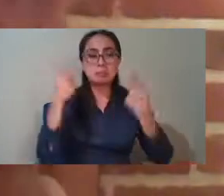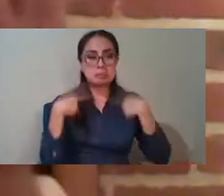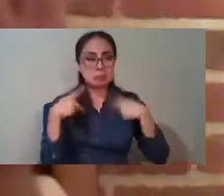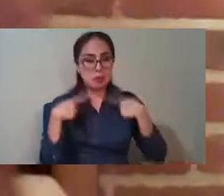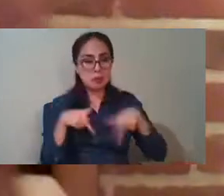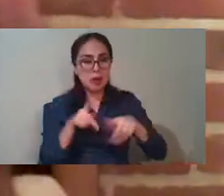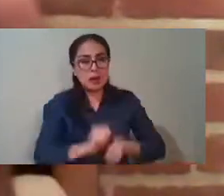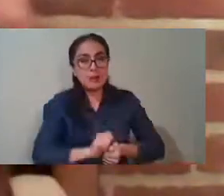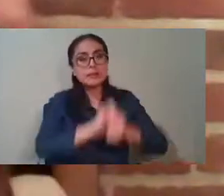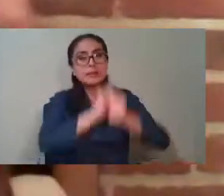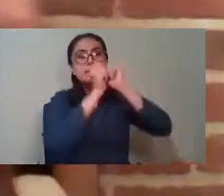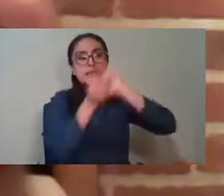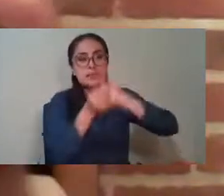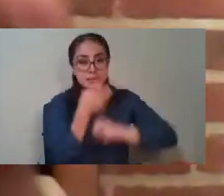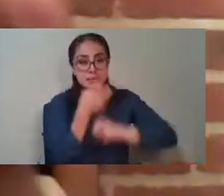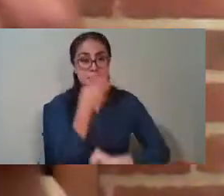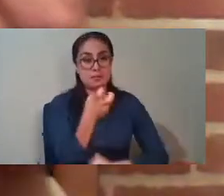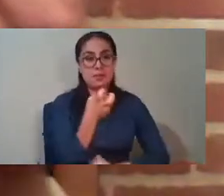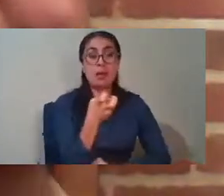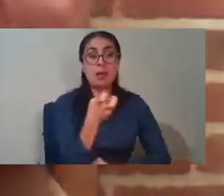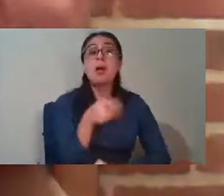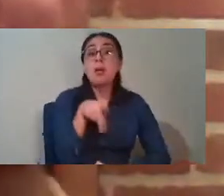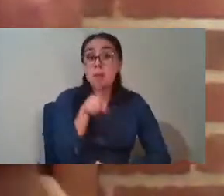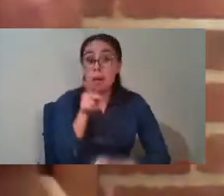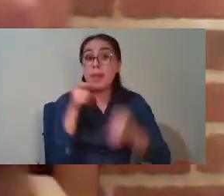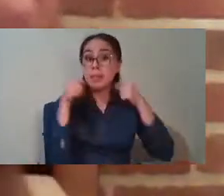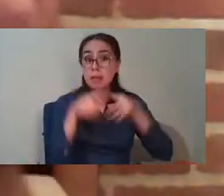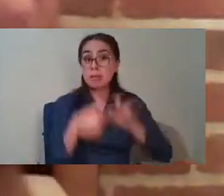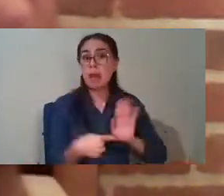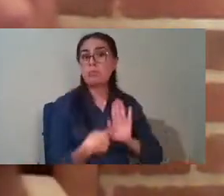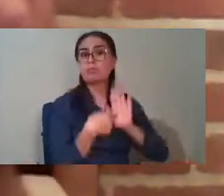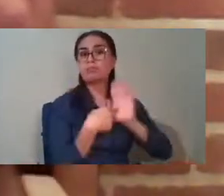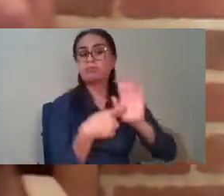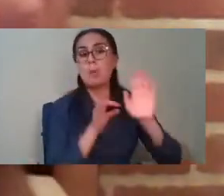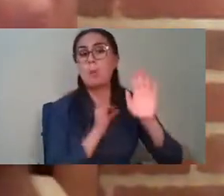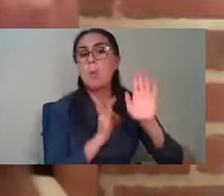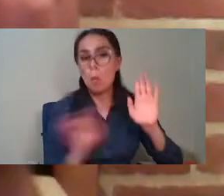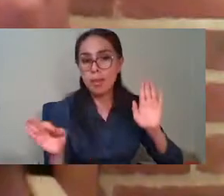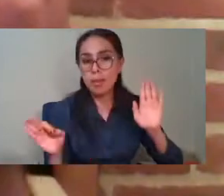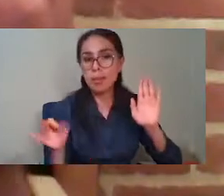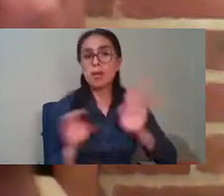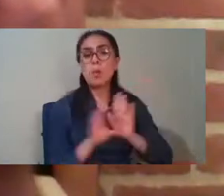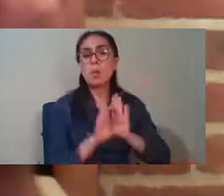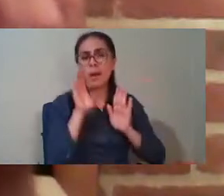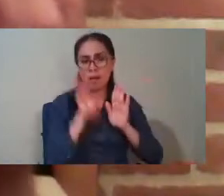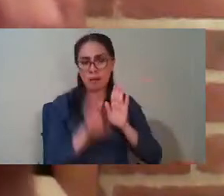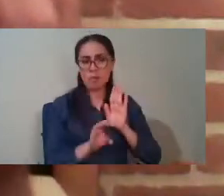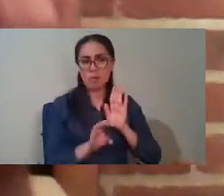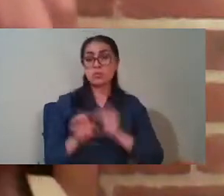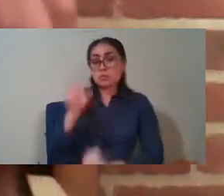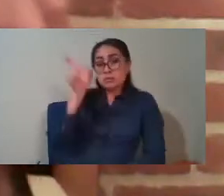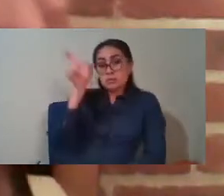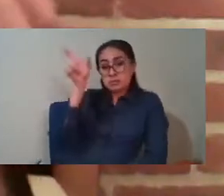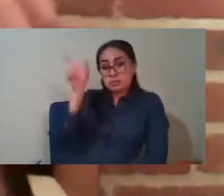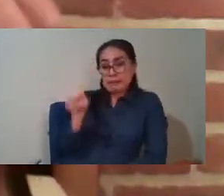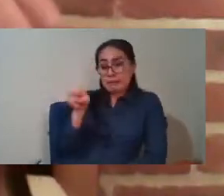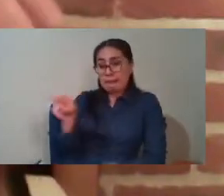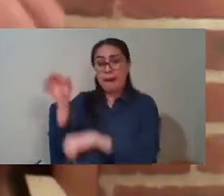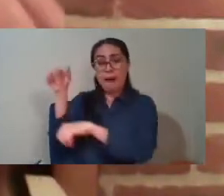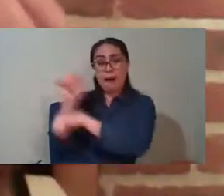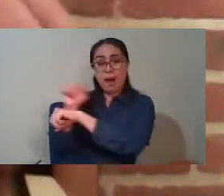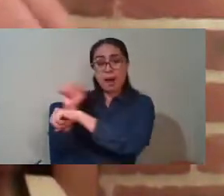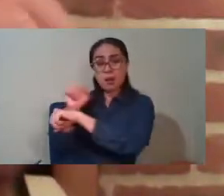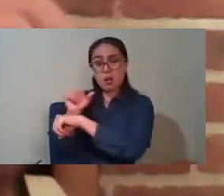otro, pero que además lo expresa en zonas extraordinariamente profundas. Cuanto mejor es el actor, mayores son